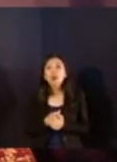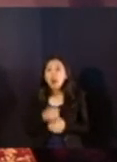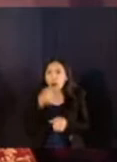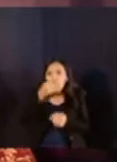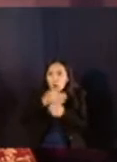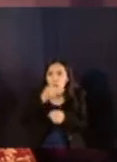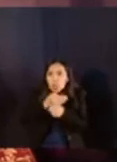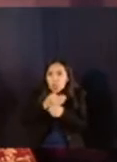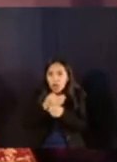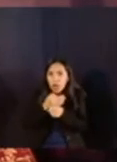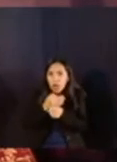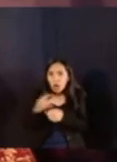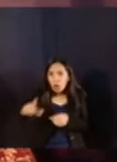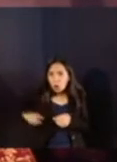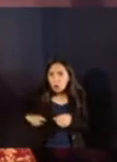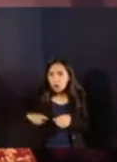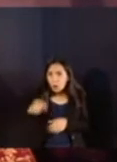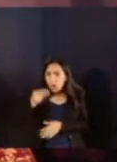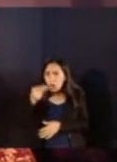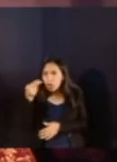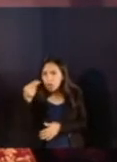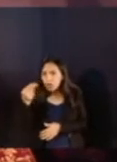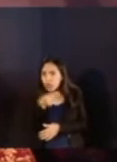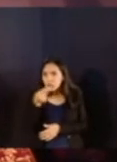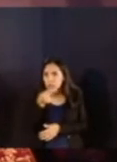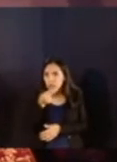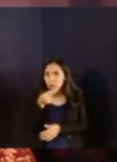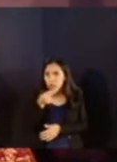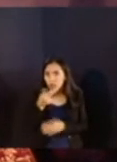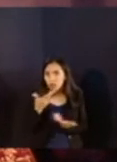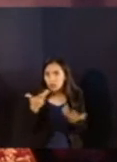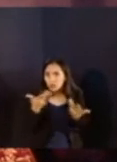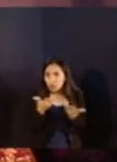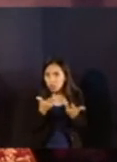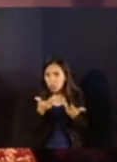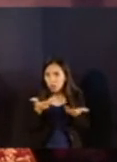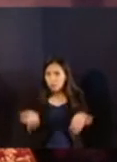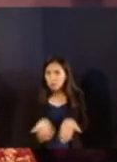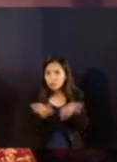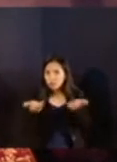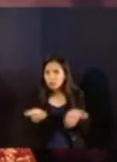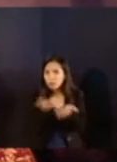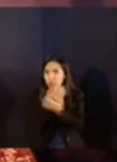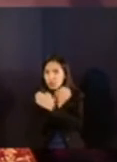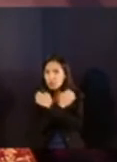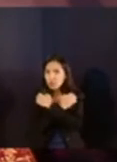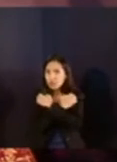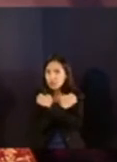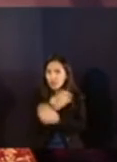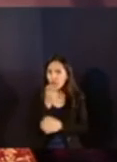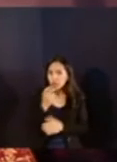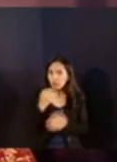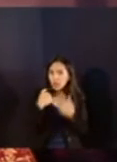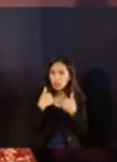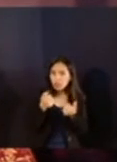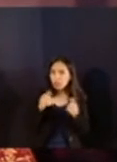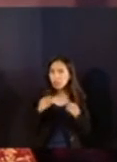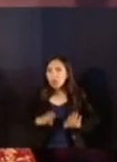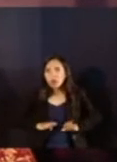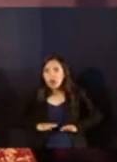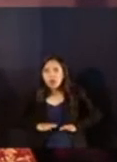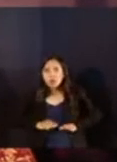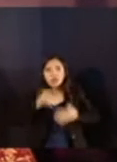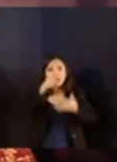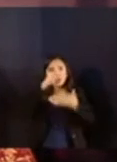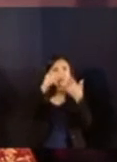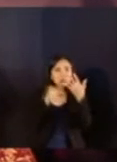gobierno, su acción educativa, qué características debe de